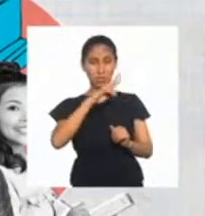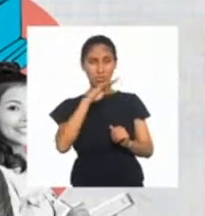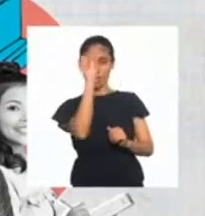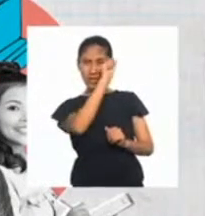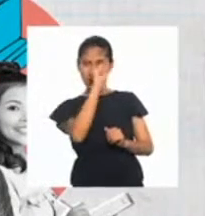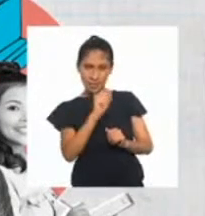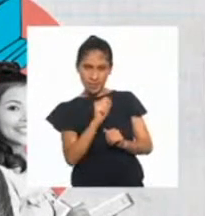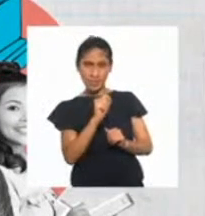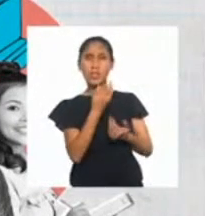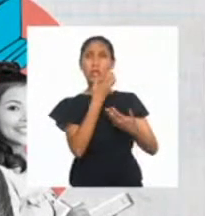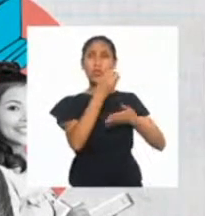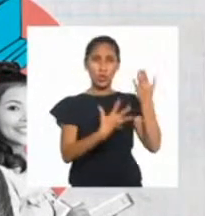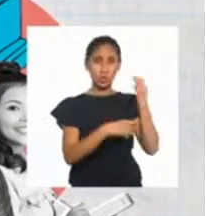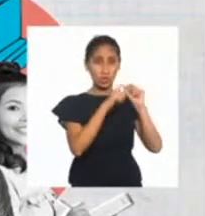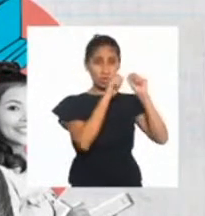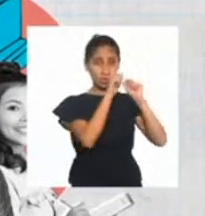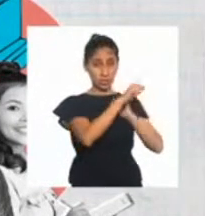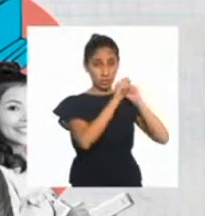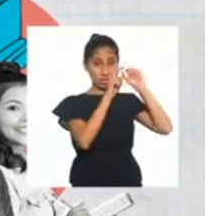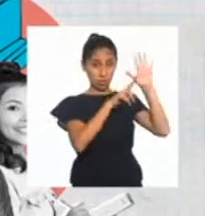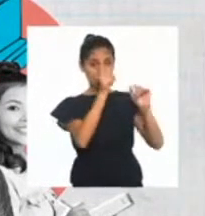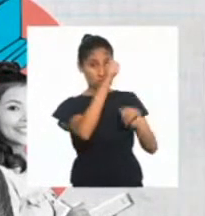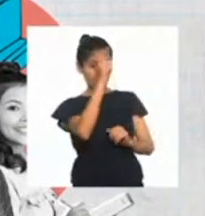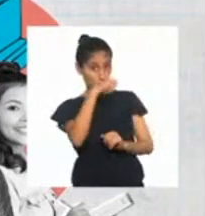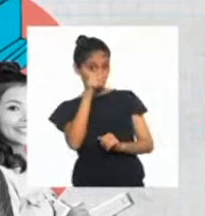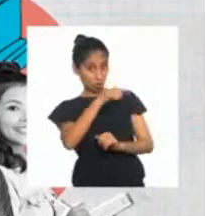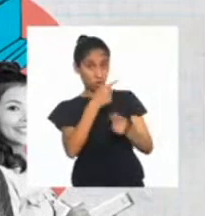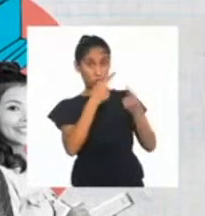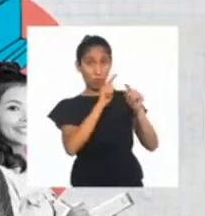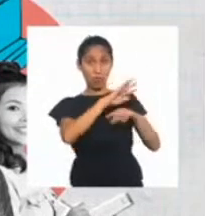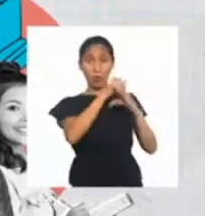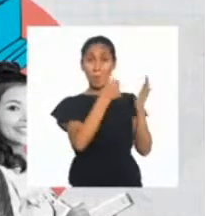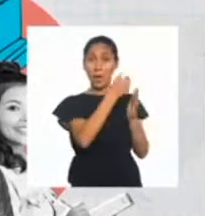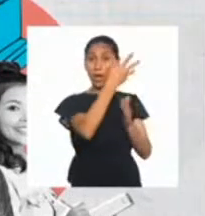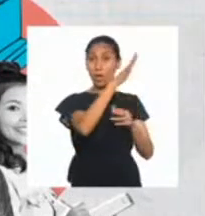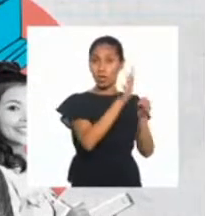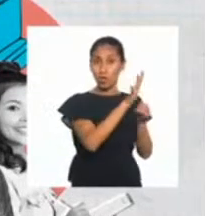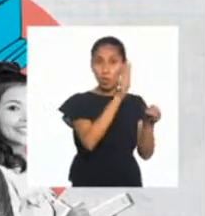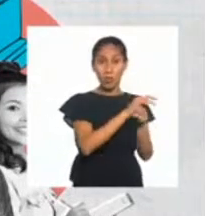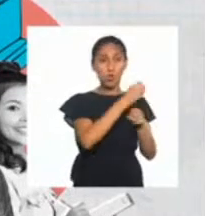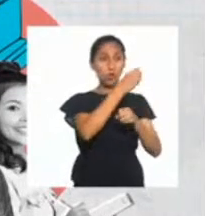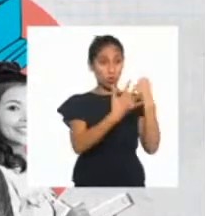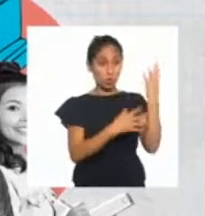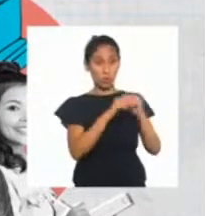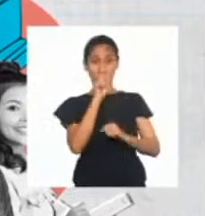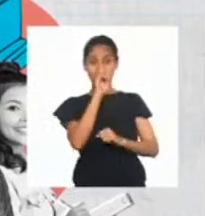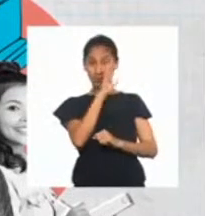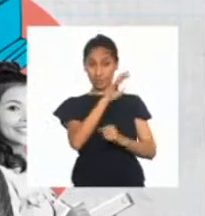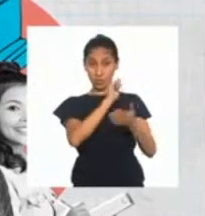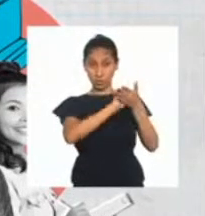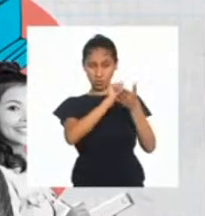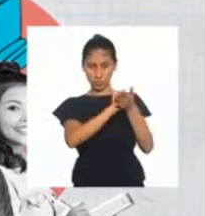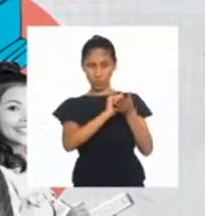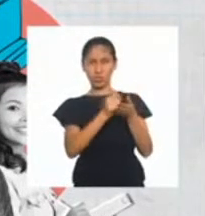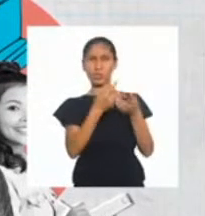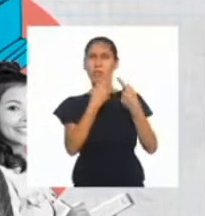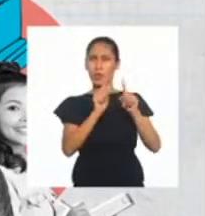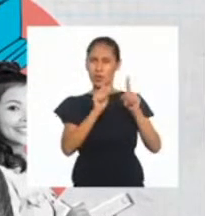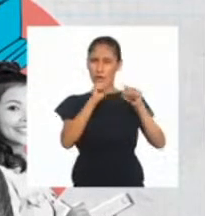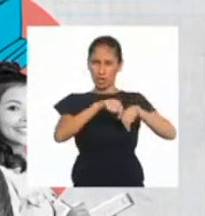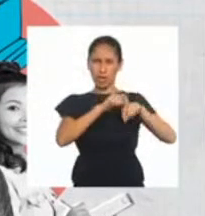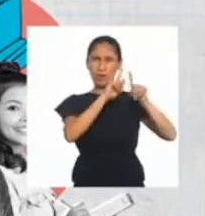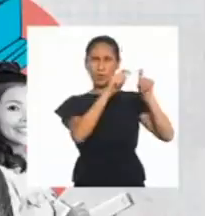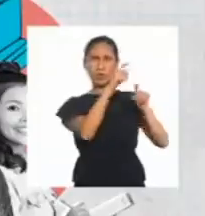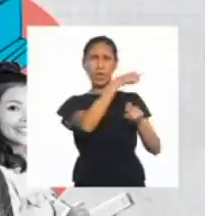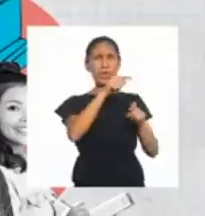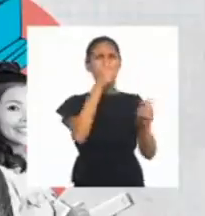semestral. Y tendrían que devolver todo en 5 meses. Su pregunta es, ¿cuál es el monto que devolverían al término de